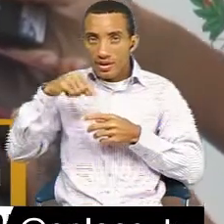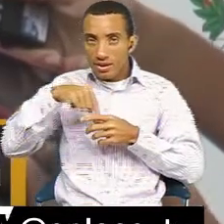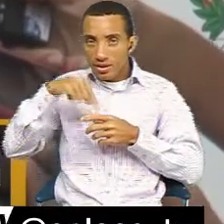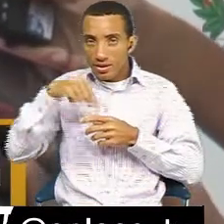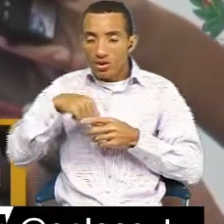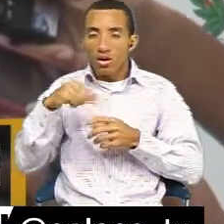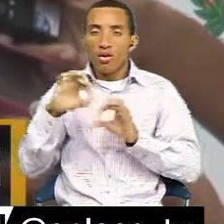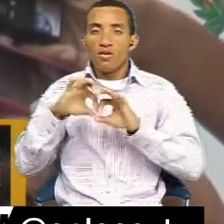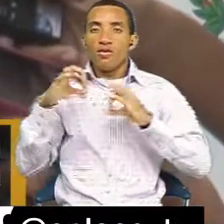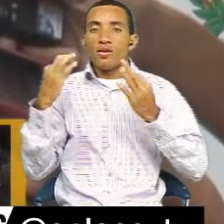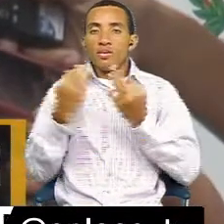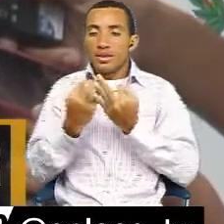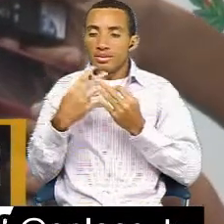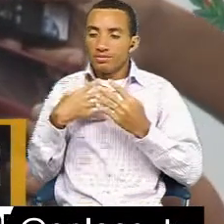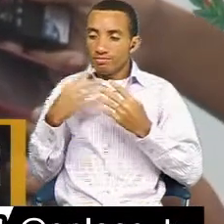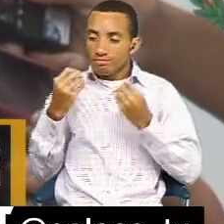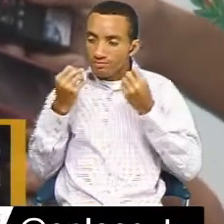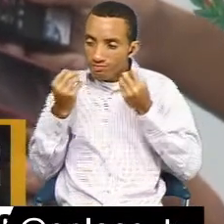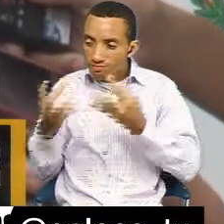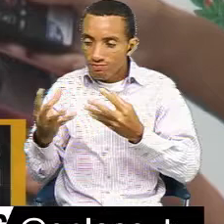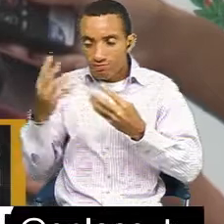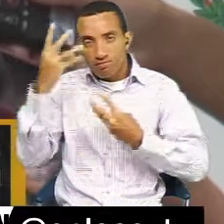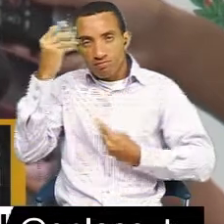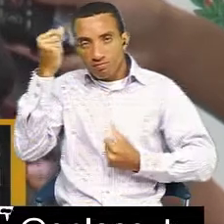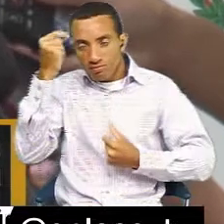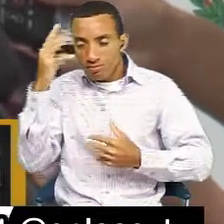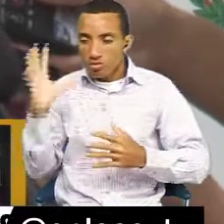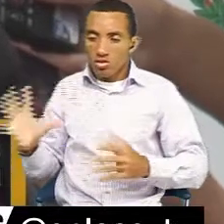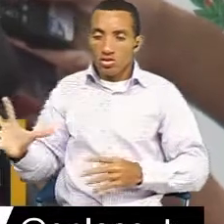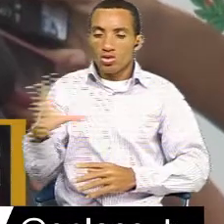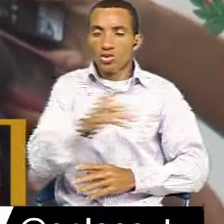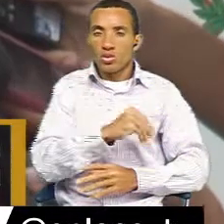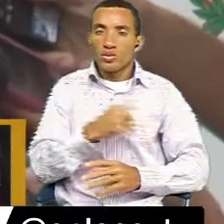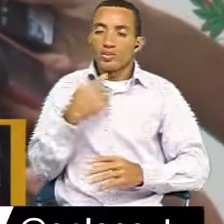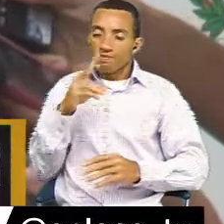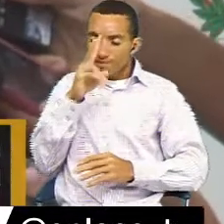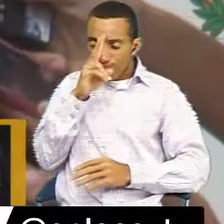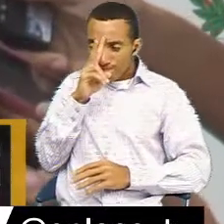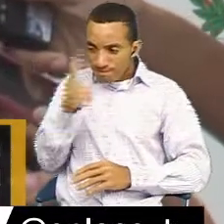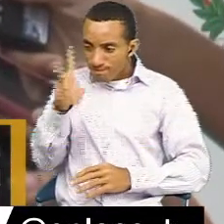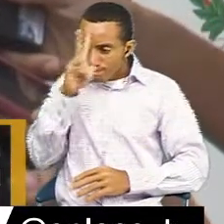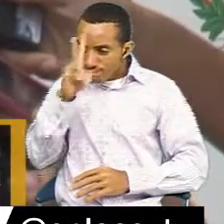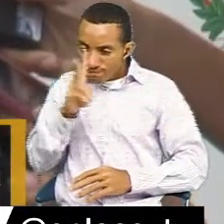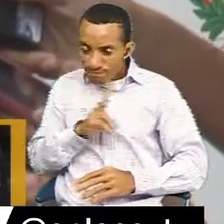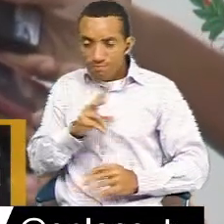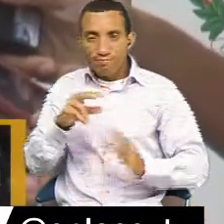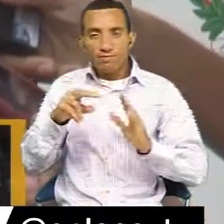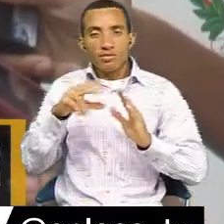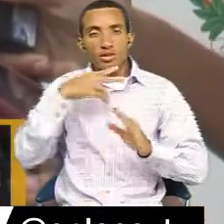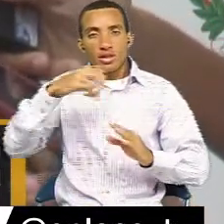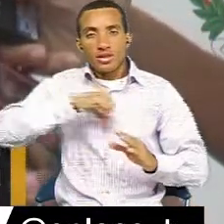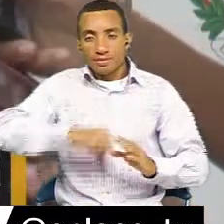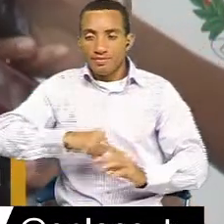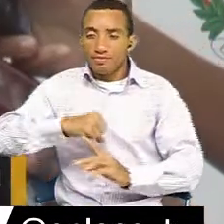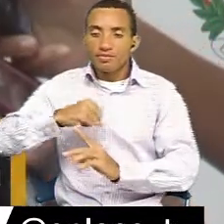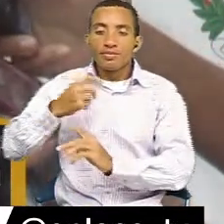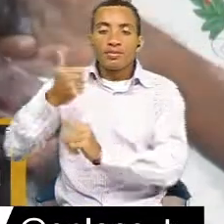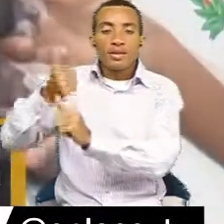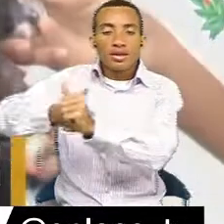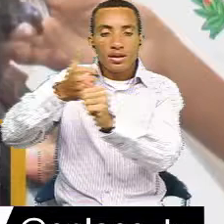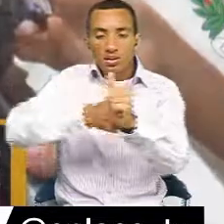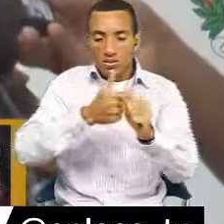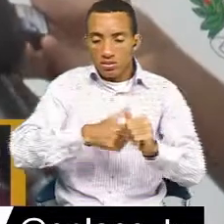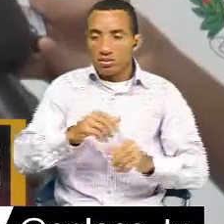fundamentar todos los valores para que se preserven todos los el respeto a todos los derechos que cada uno de los miembros de la familia